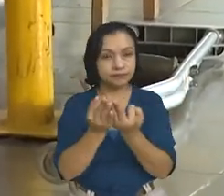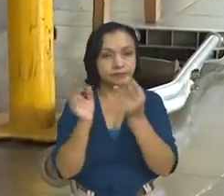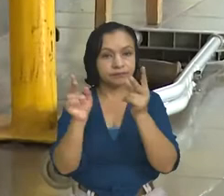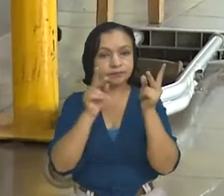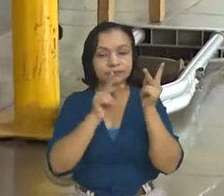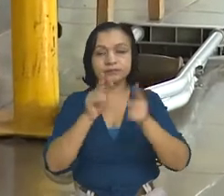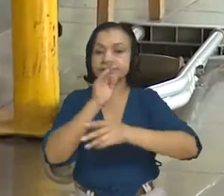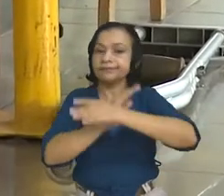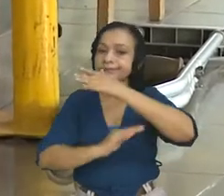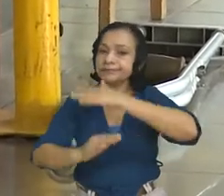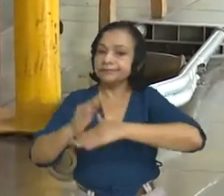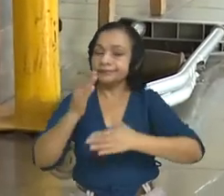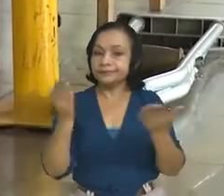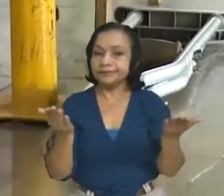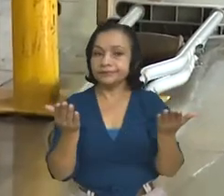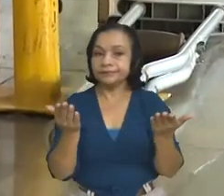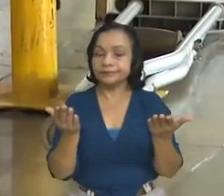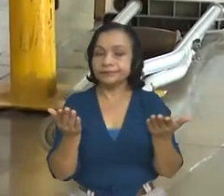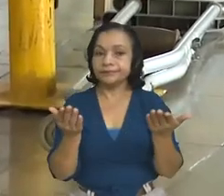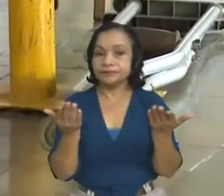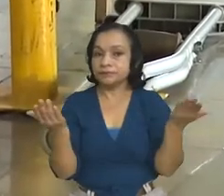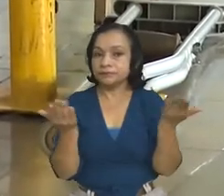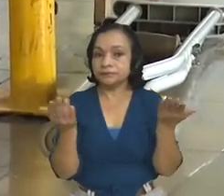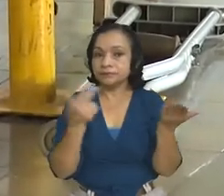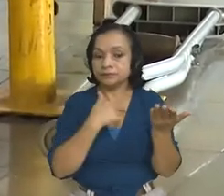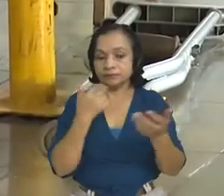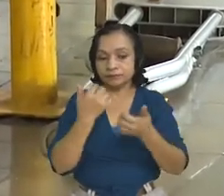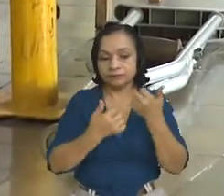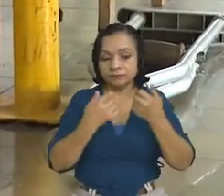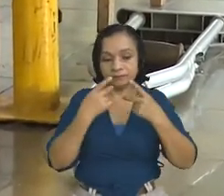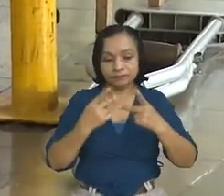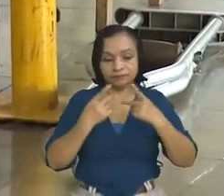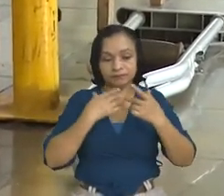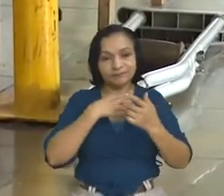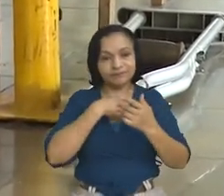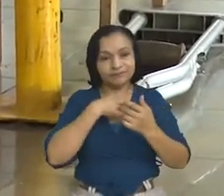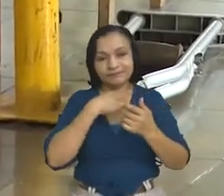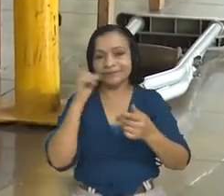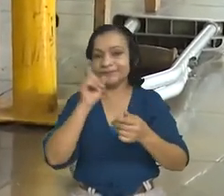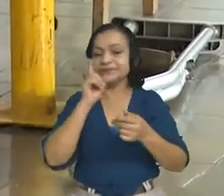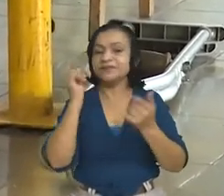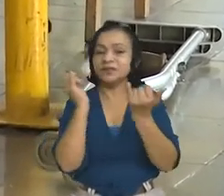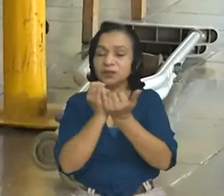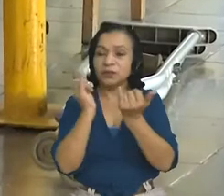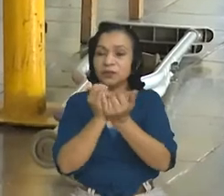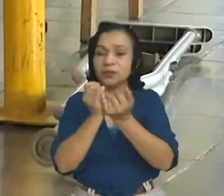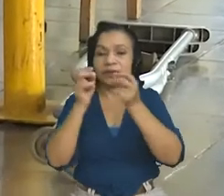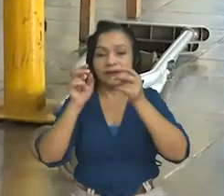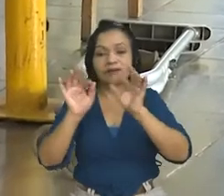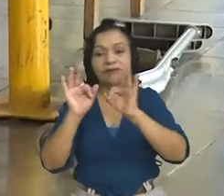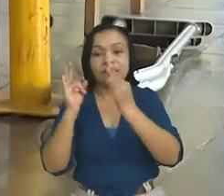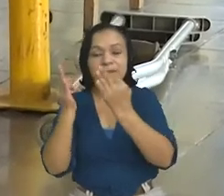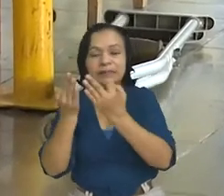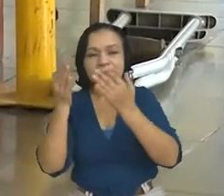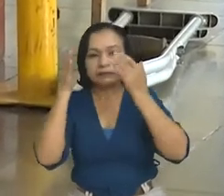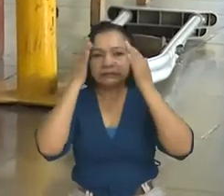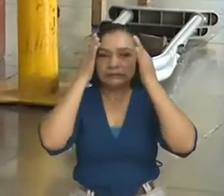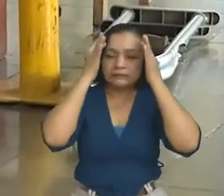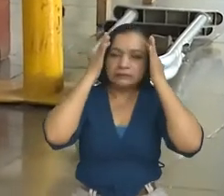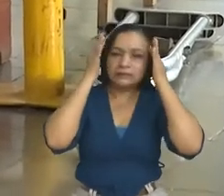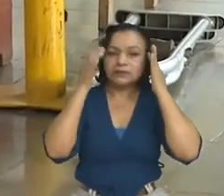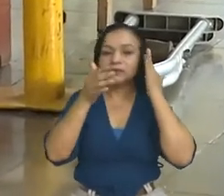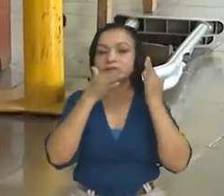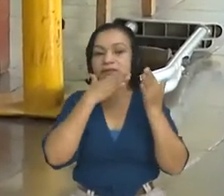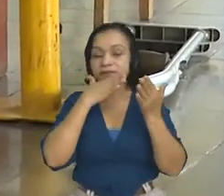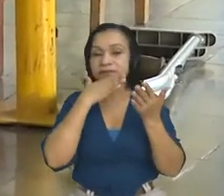tiene una discapacidad o que ha perdido un miembro no solamente es un problema individual para él, claro, sino que eso crea en el ambiente de la familia también un ambiente